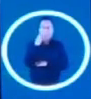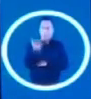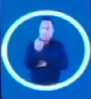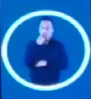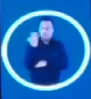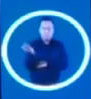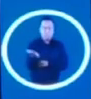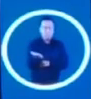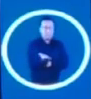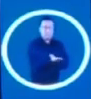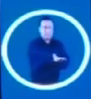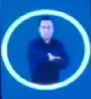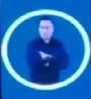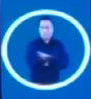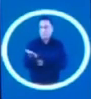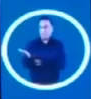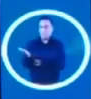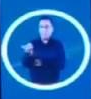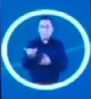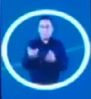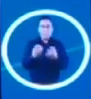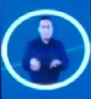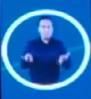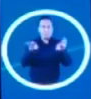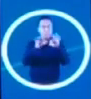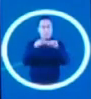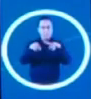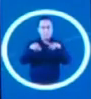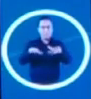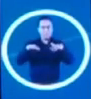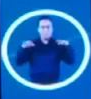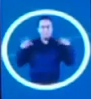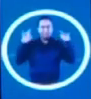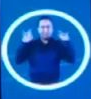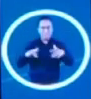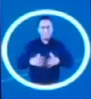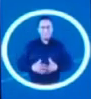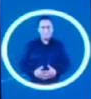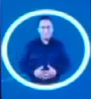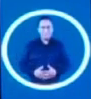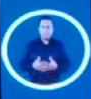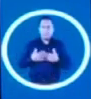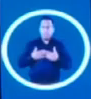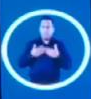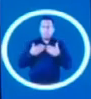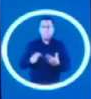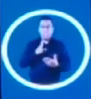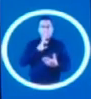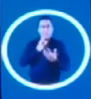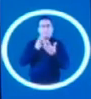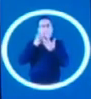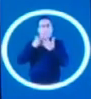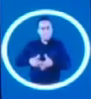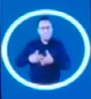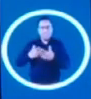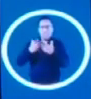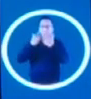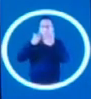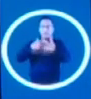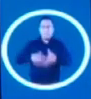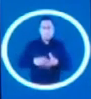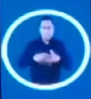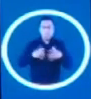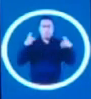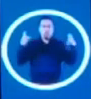en este importante evento. Saludo a empresarios,